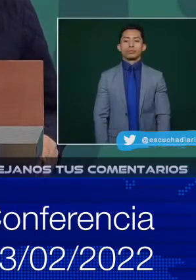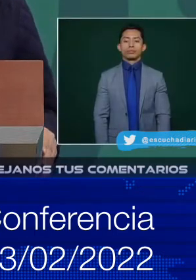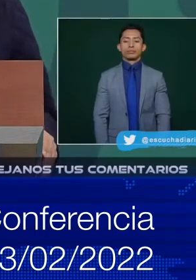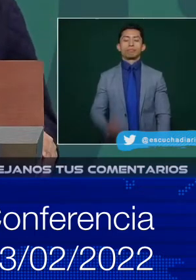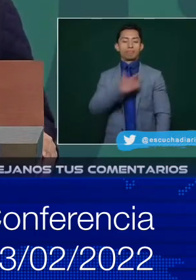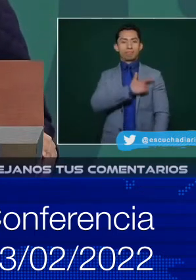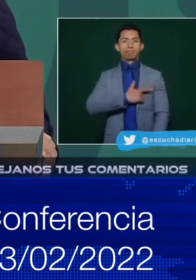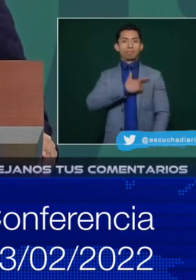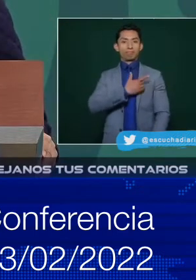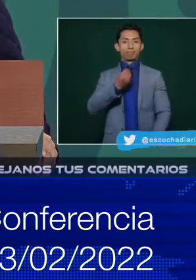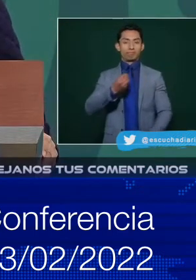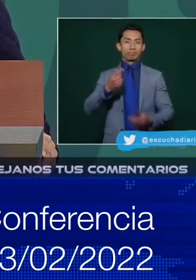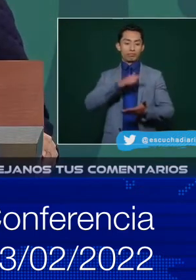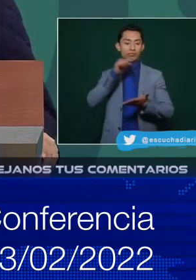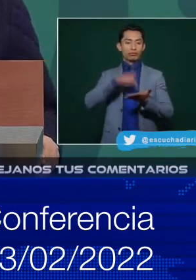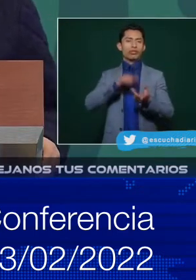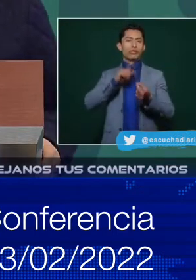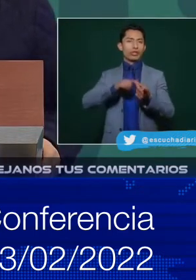Pachuca,